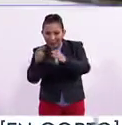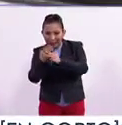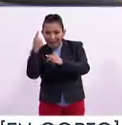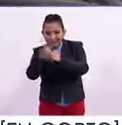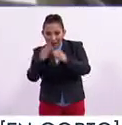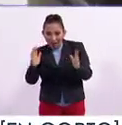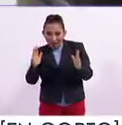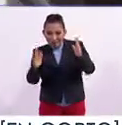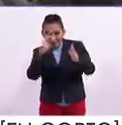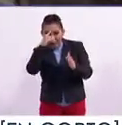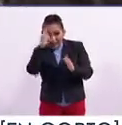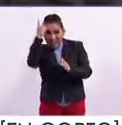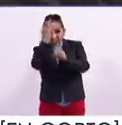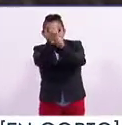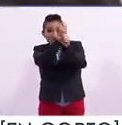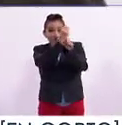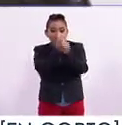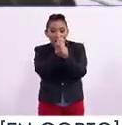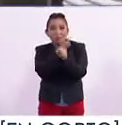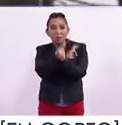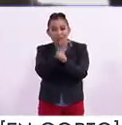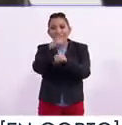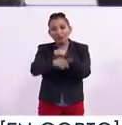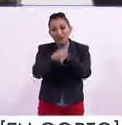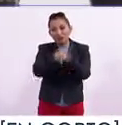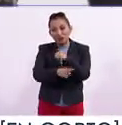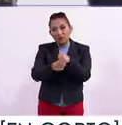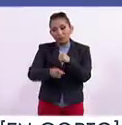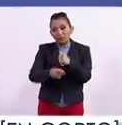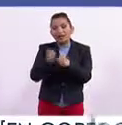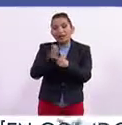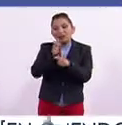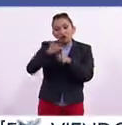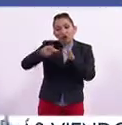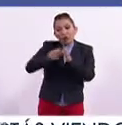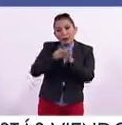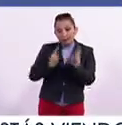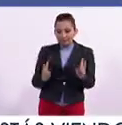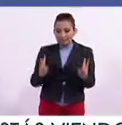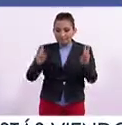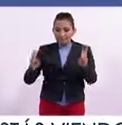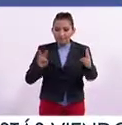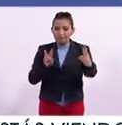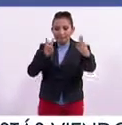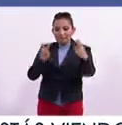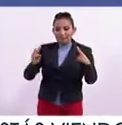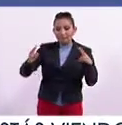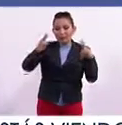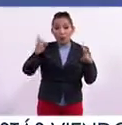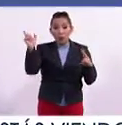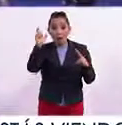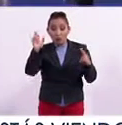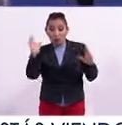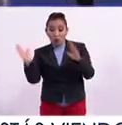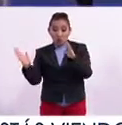resanarla, eso podía causar daños. Entonces se tuvo que apuntalar todo para que durante esos movimientos no hubiera